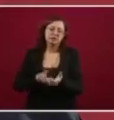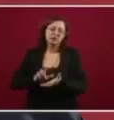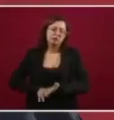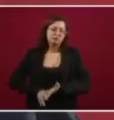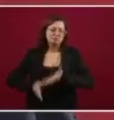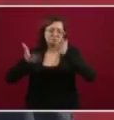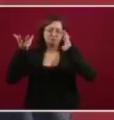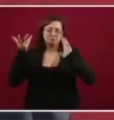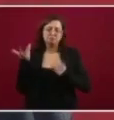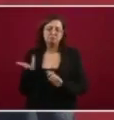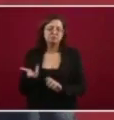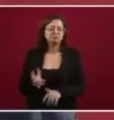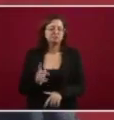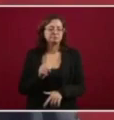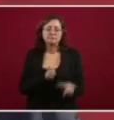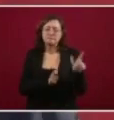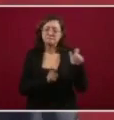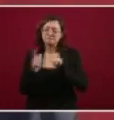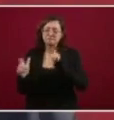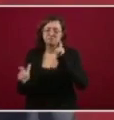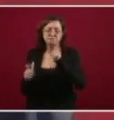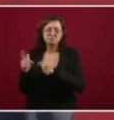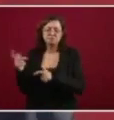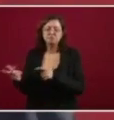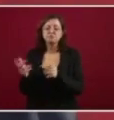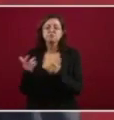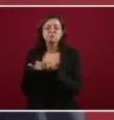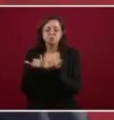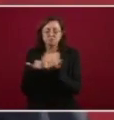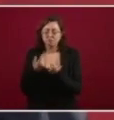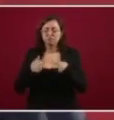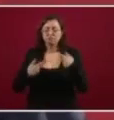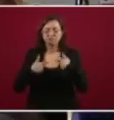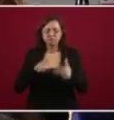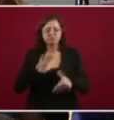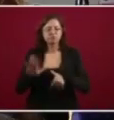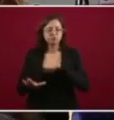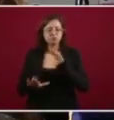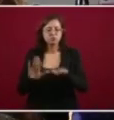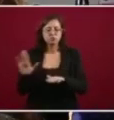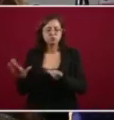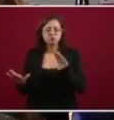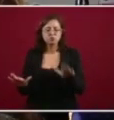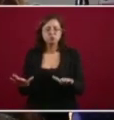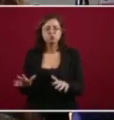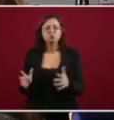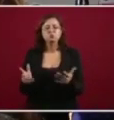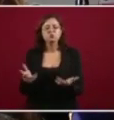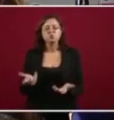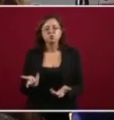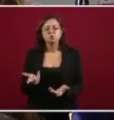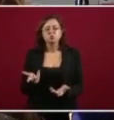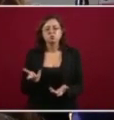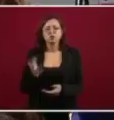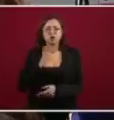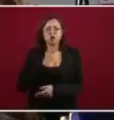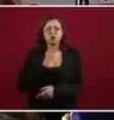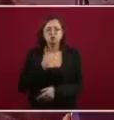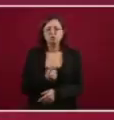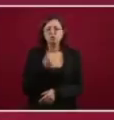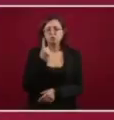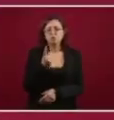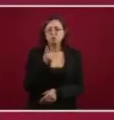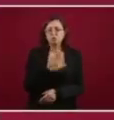agresiones armadas y fallecidos, cuando menos un